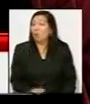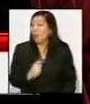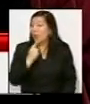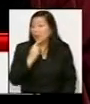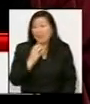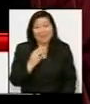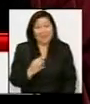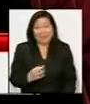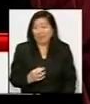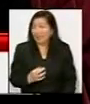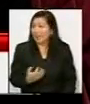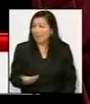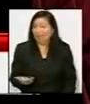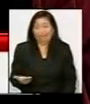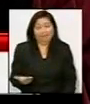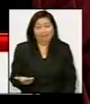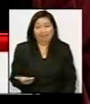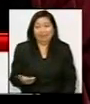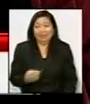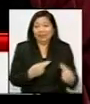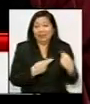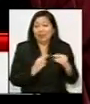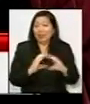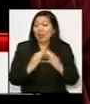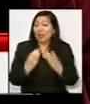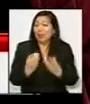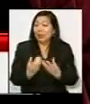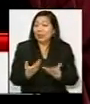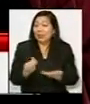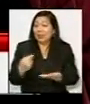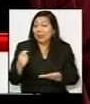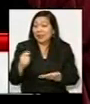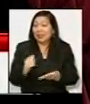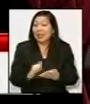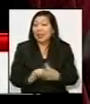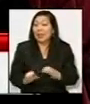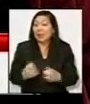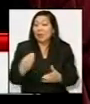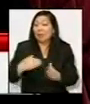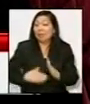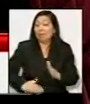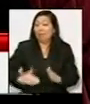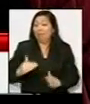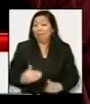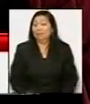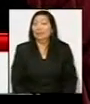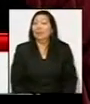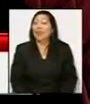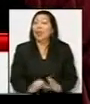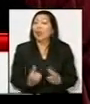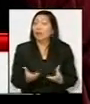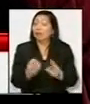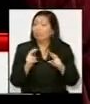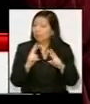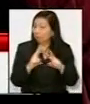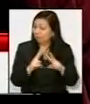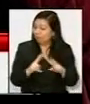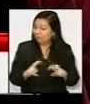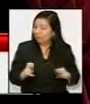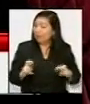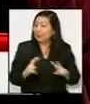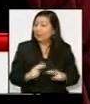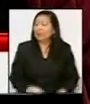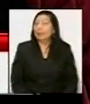verdad como se dice ahora de que es responsabilidad del congreso la calificación de los delitos que ha hecho a un alto funcionario el congreso ha hecho una investigación